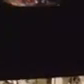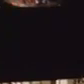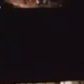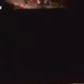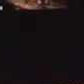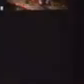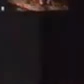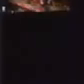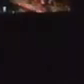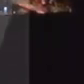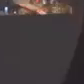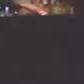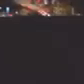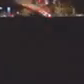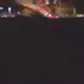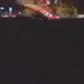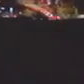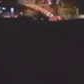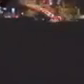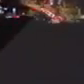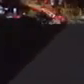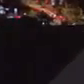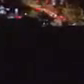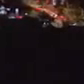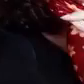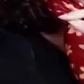en rtvc noticias